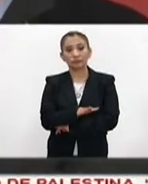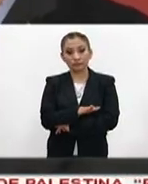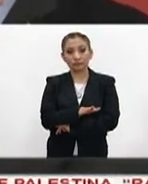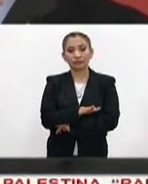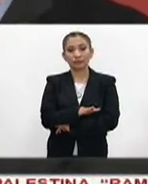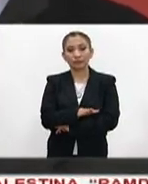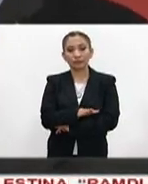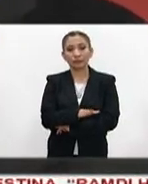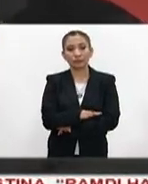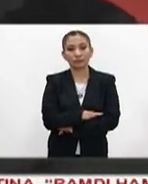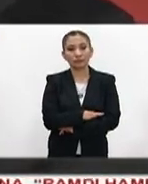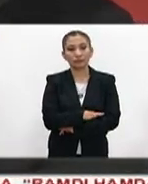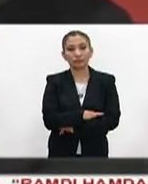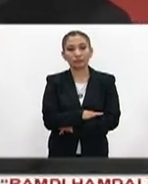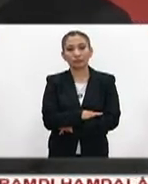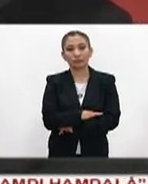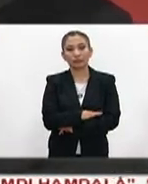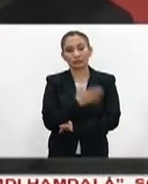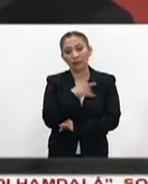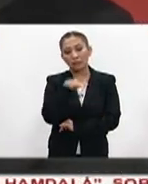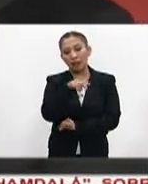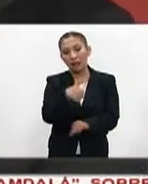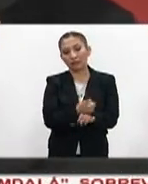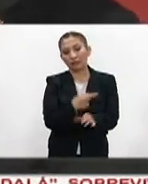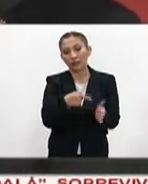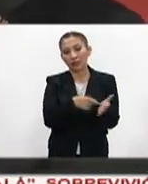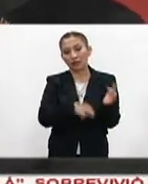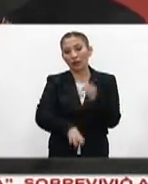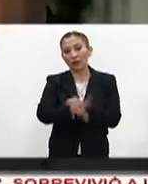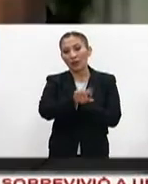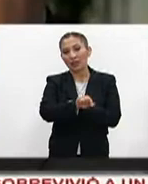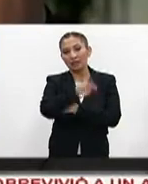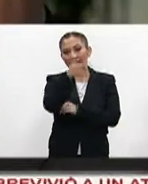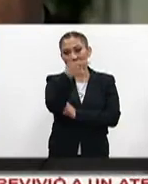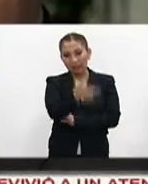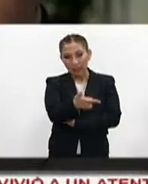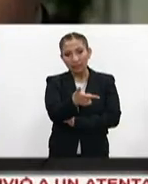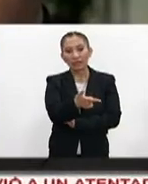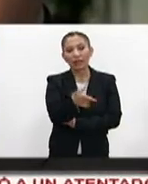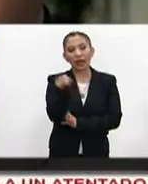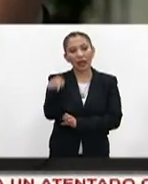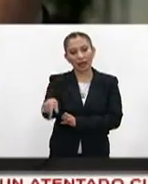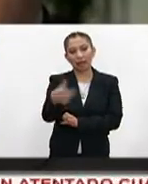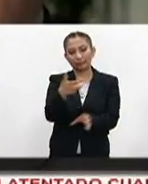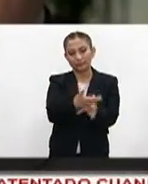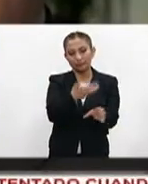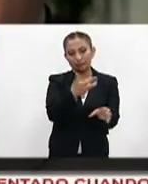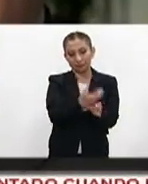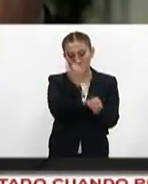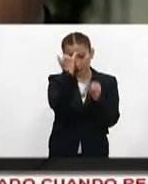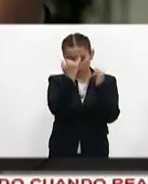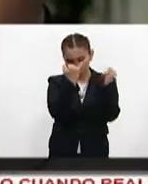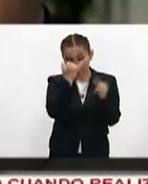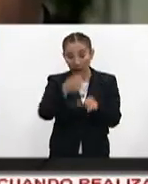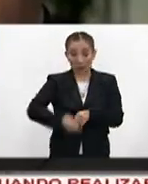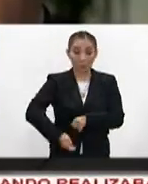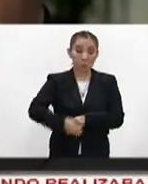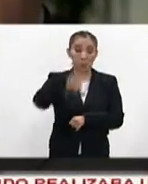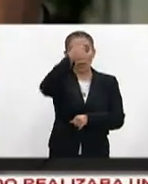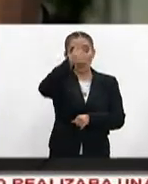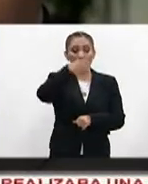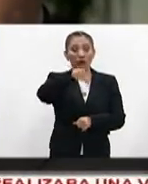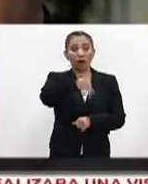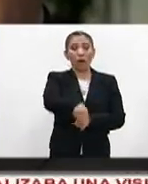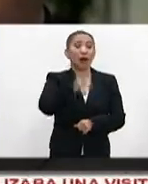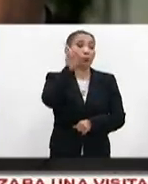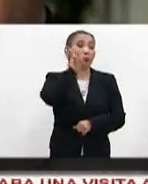enigmática CIA, bueno, que fue creada en 1947 por Estados Unidos y por primera vez